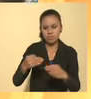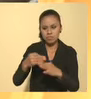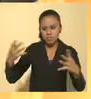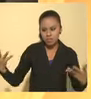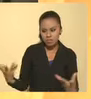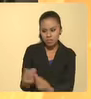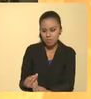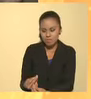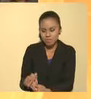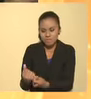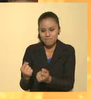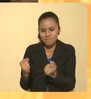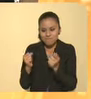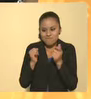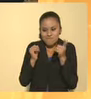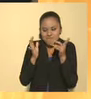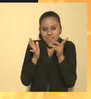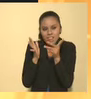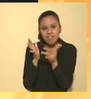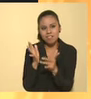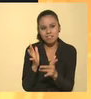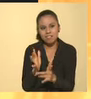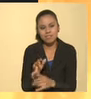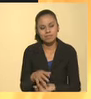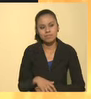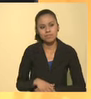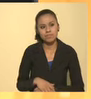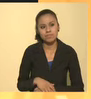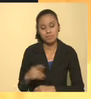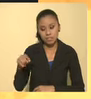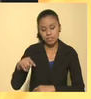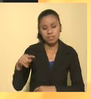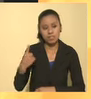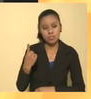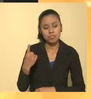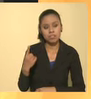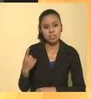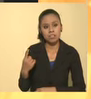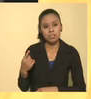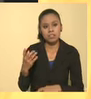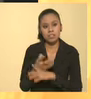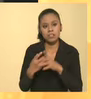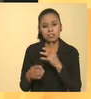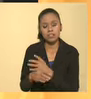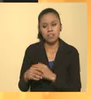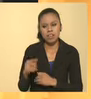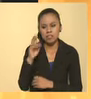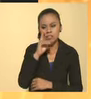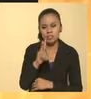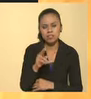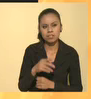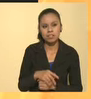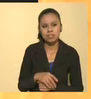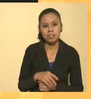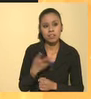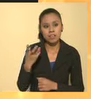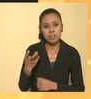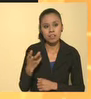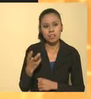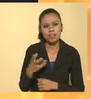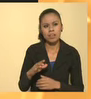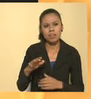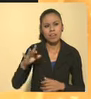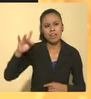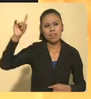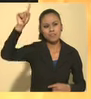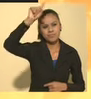una sensación. Ese es el estilo. Y bueno, aquí una gran sensación que estamos experimentando en este momento es precisamente el techo.